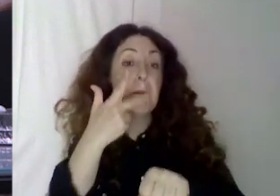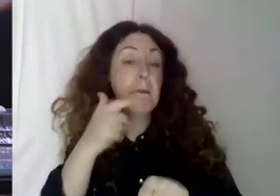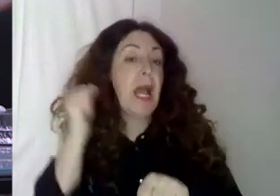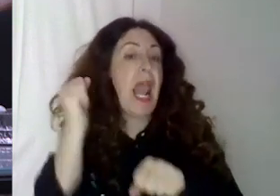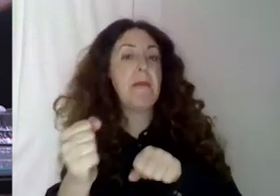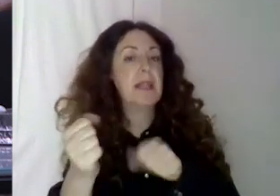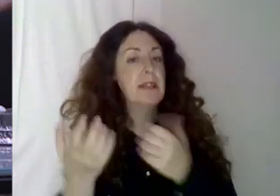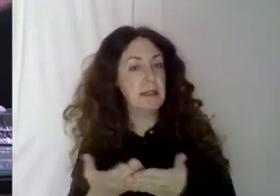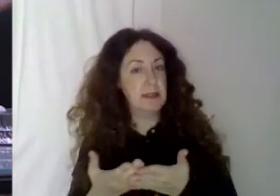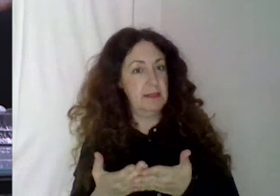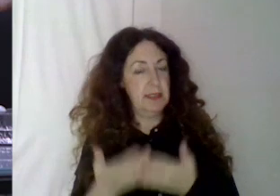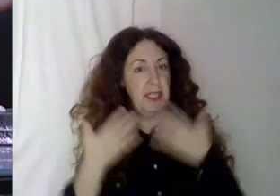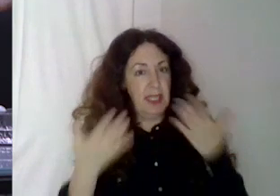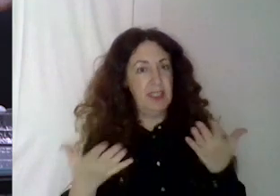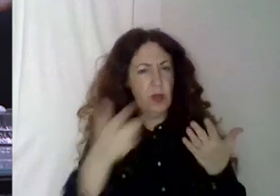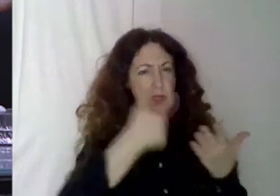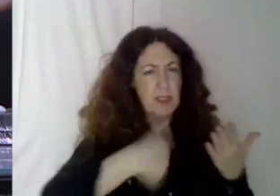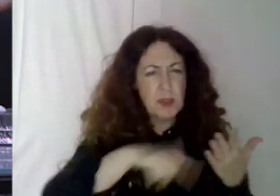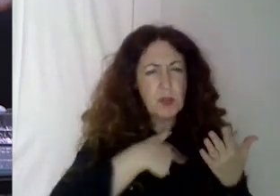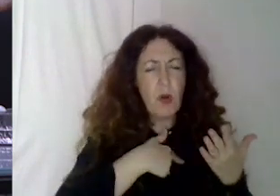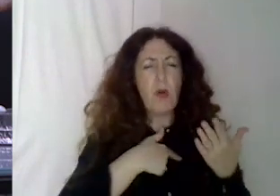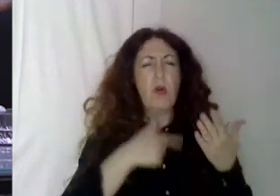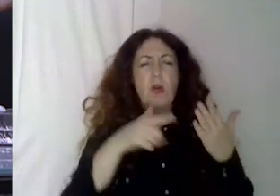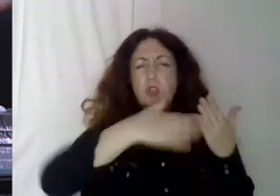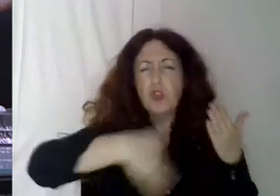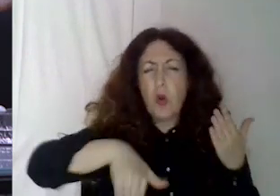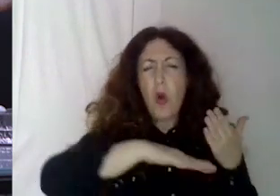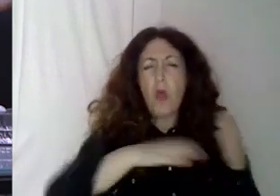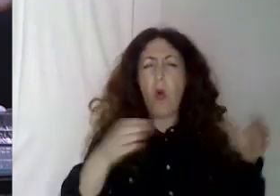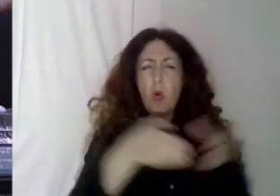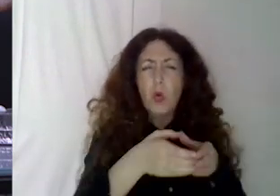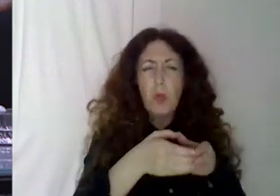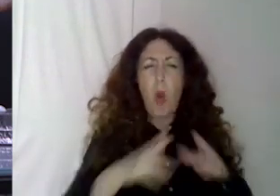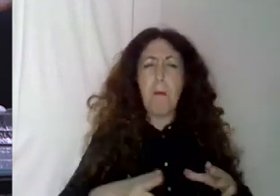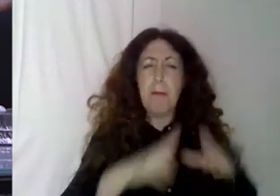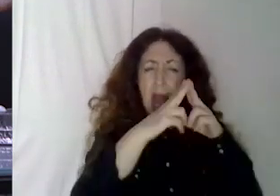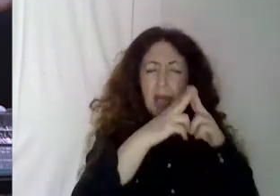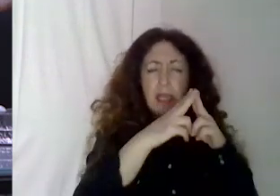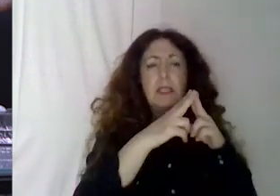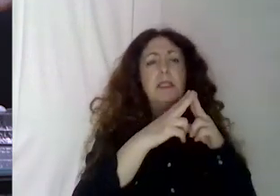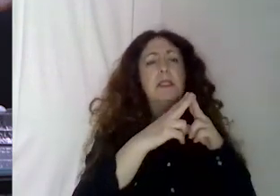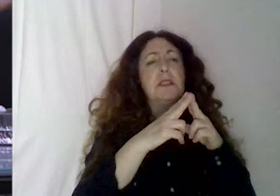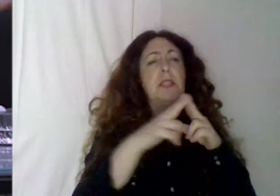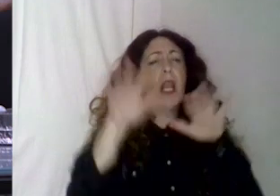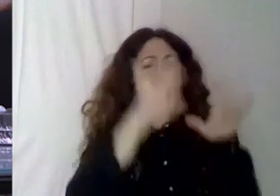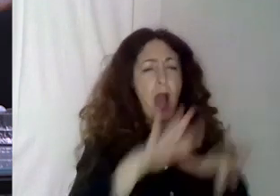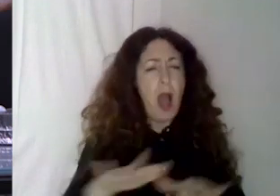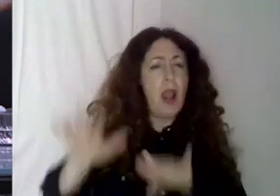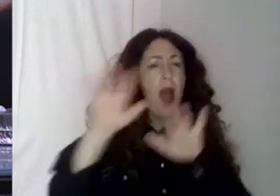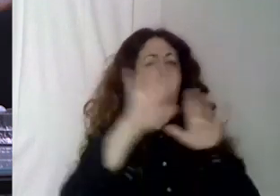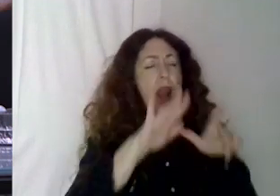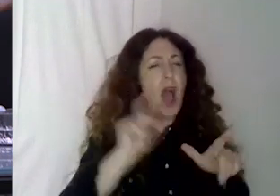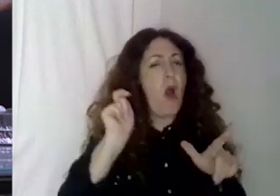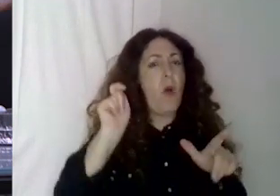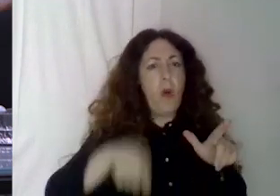en sí mismo es muy, muy elocuente desde muchos puntos de vista. Y entonces, bueno, pues empieza a plantearse, pues